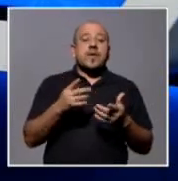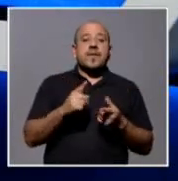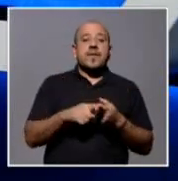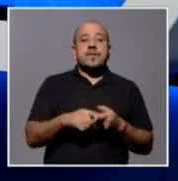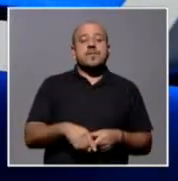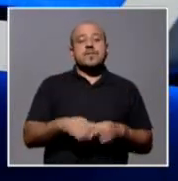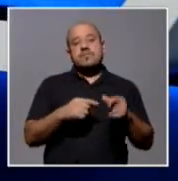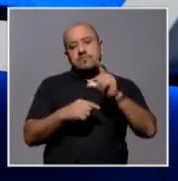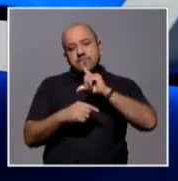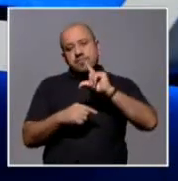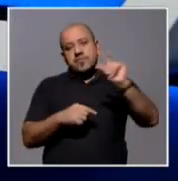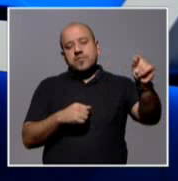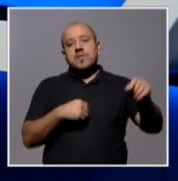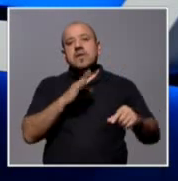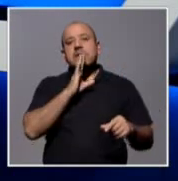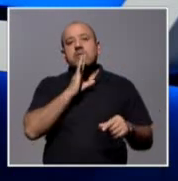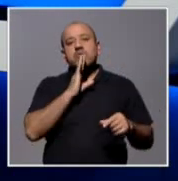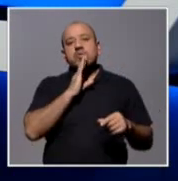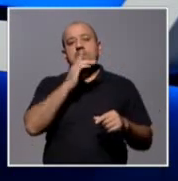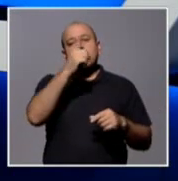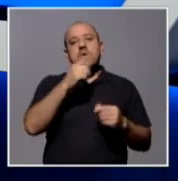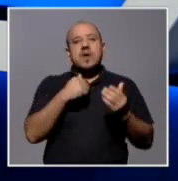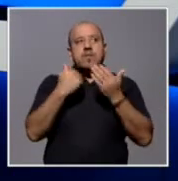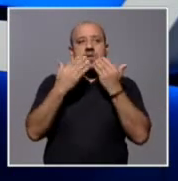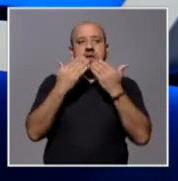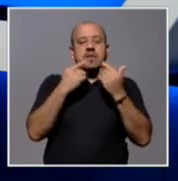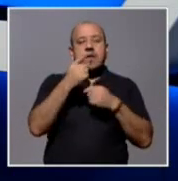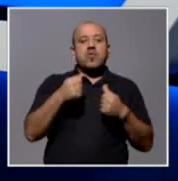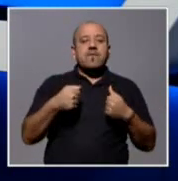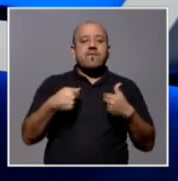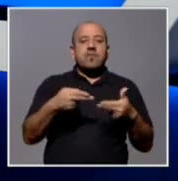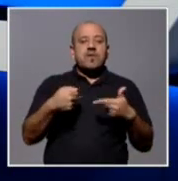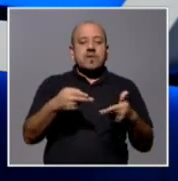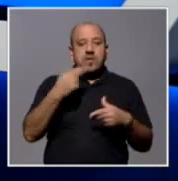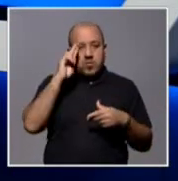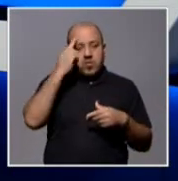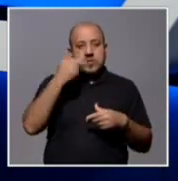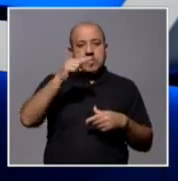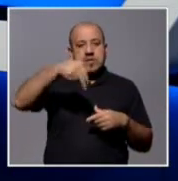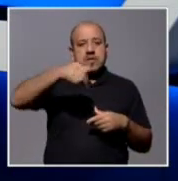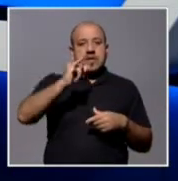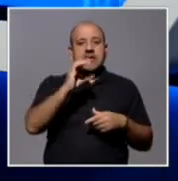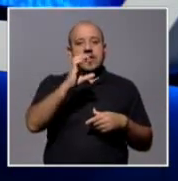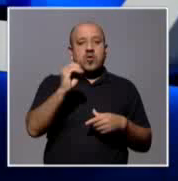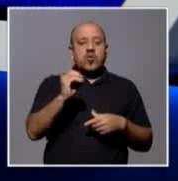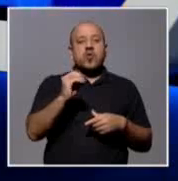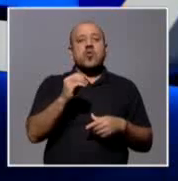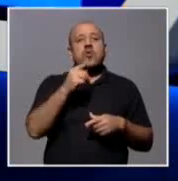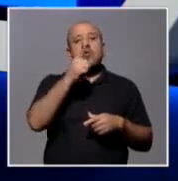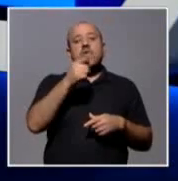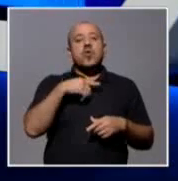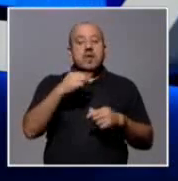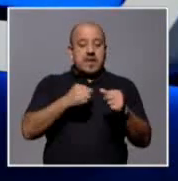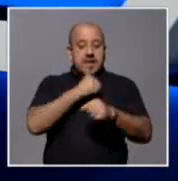vamos lejos, nos vamos a Estados Unidos, vamos a conversar con el futbolista uruguayo Nico Cerolini, que desde el